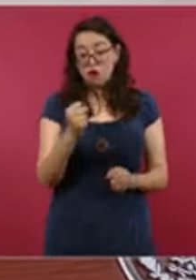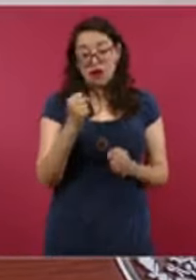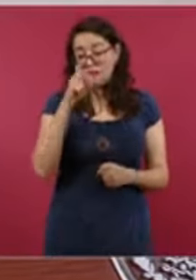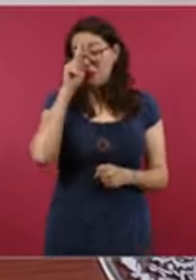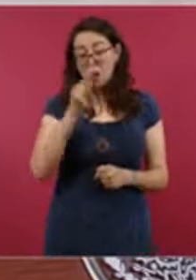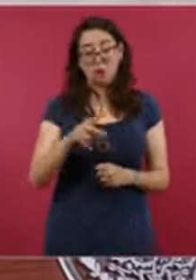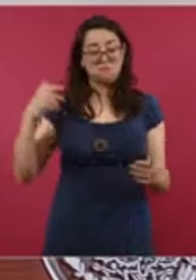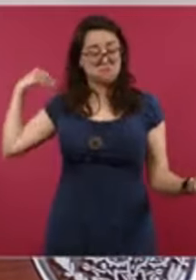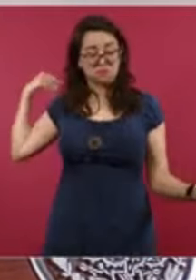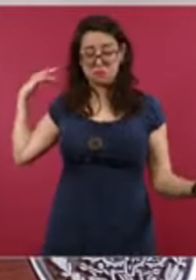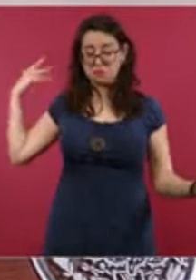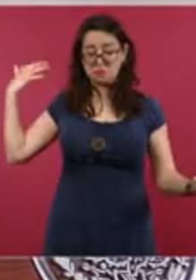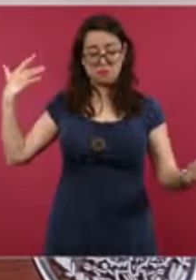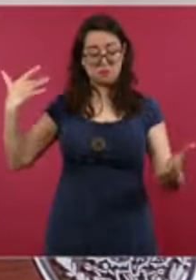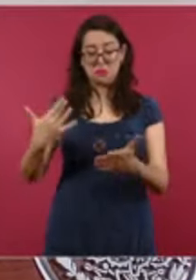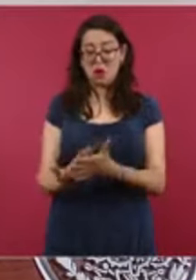ahí está.